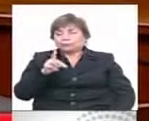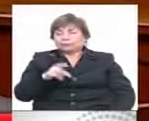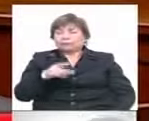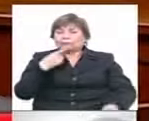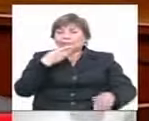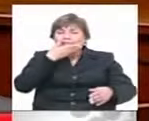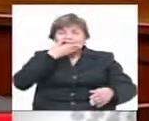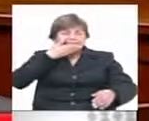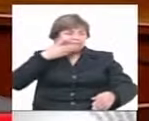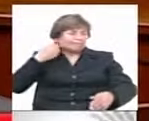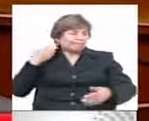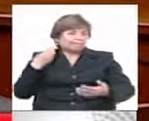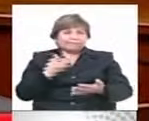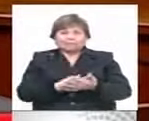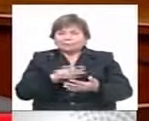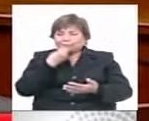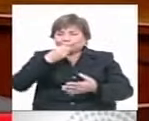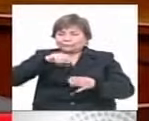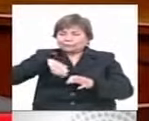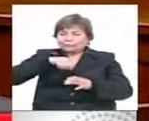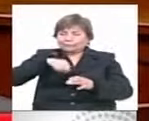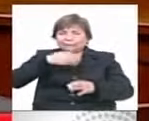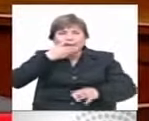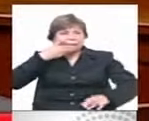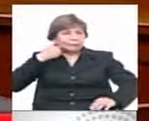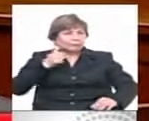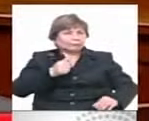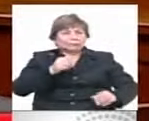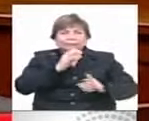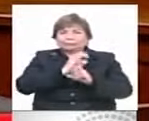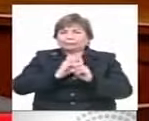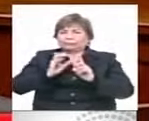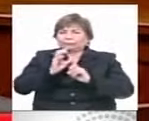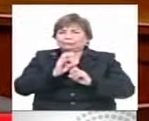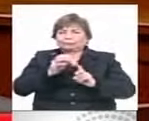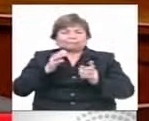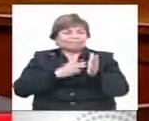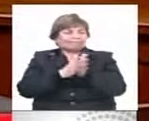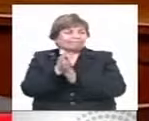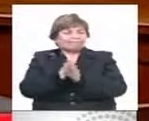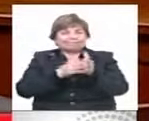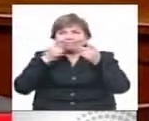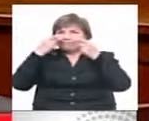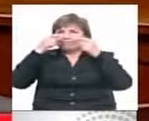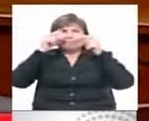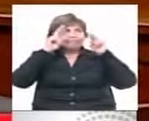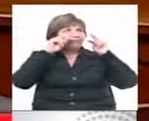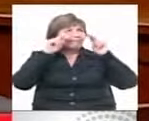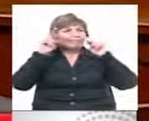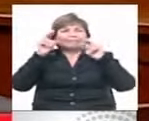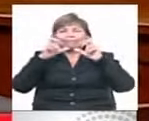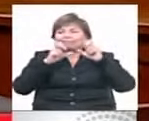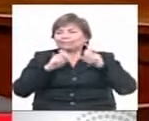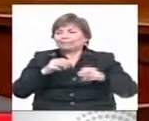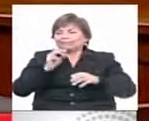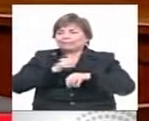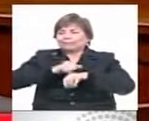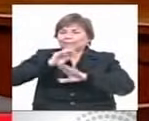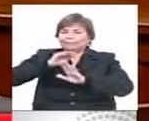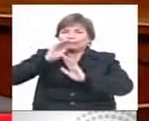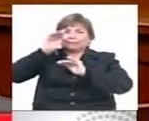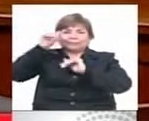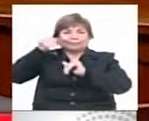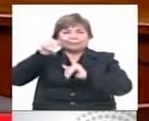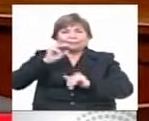Como mejor destino culinario, mejor destino cultural, atracción turística líder por Machu Picchu y